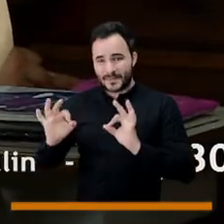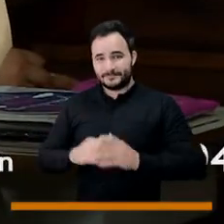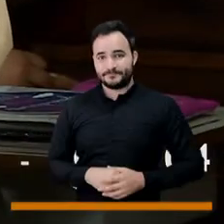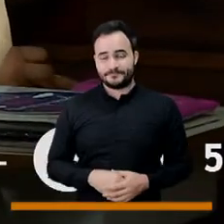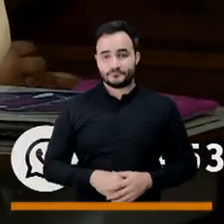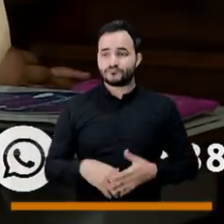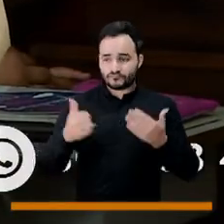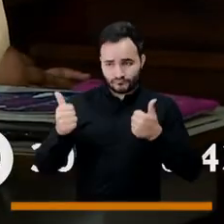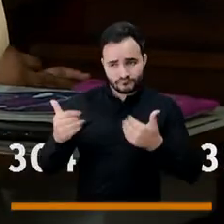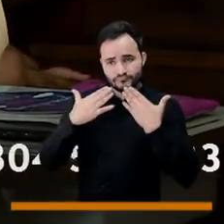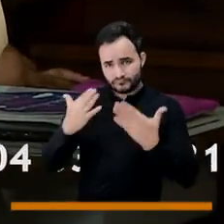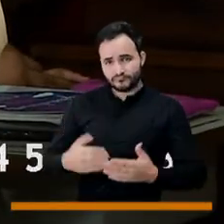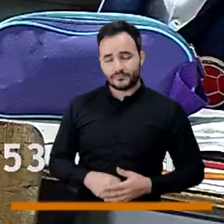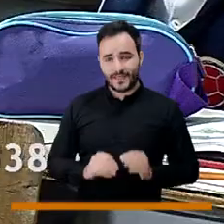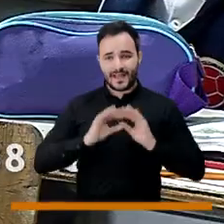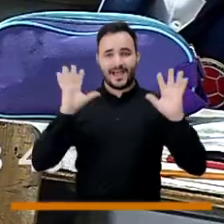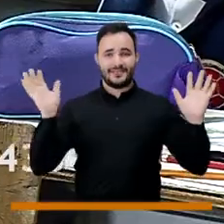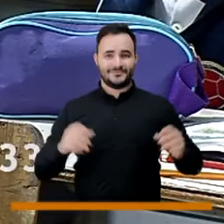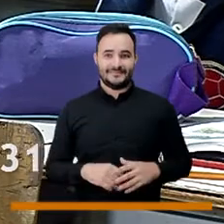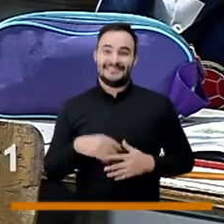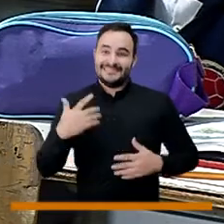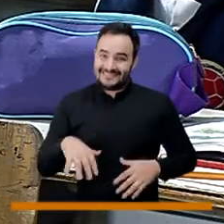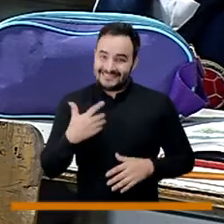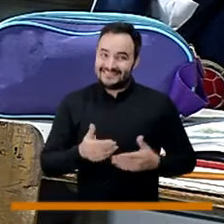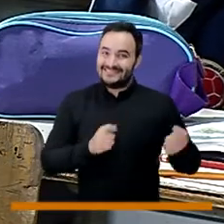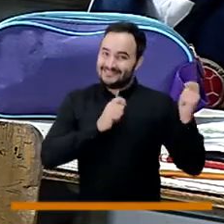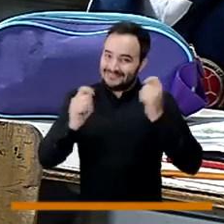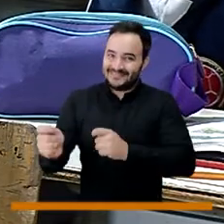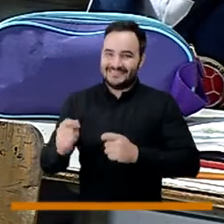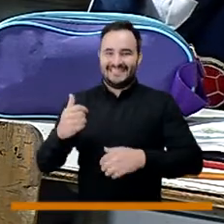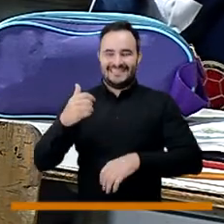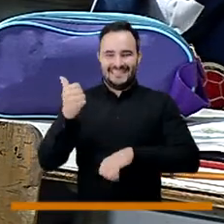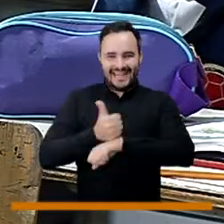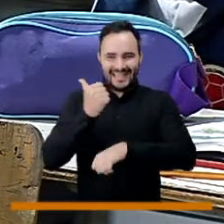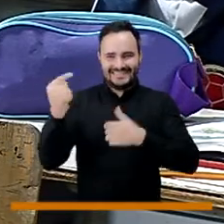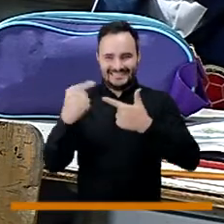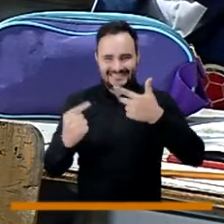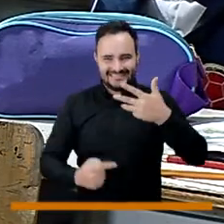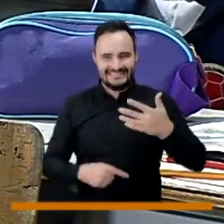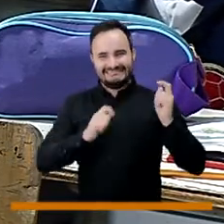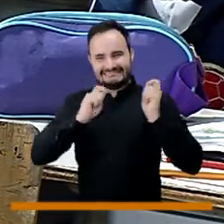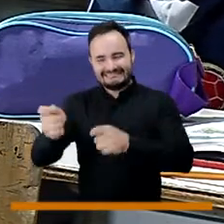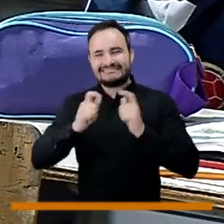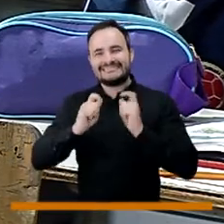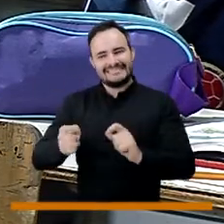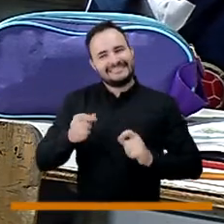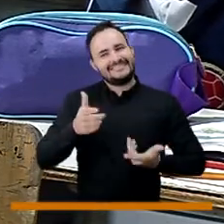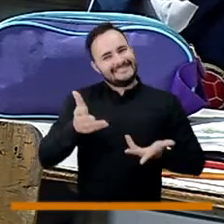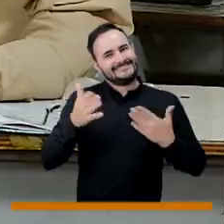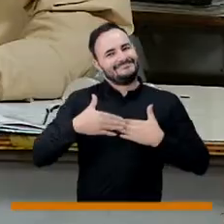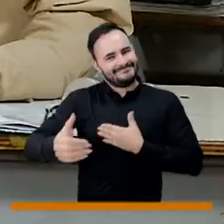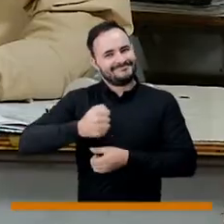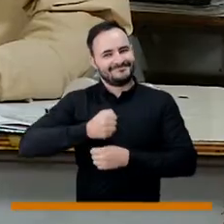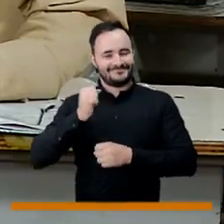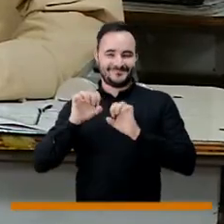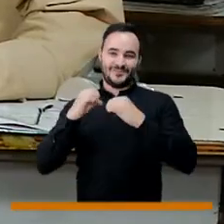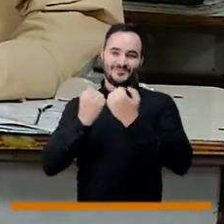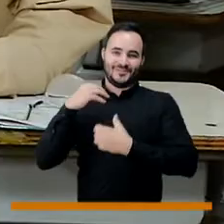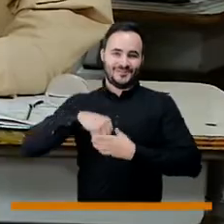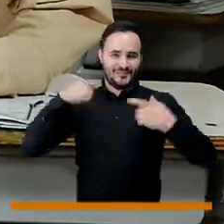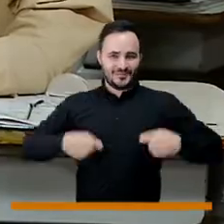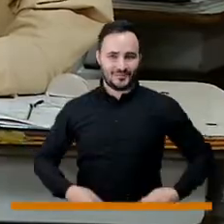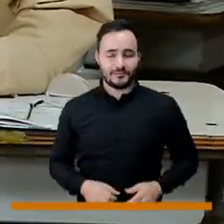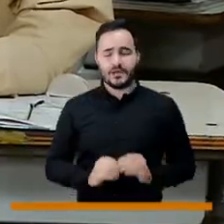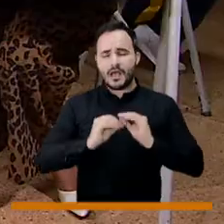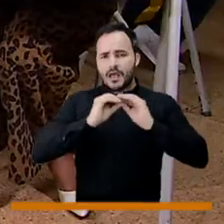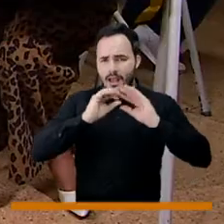aprovecharlo aprovecharla y cuidarla pues concejal se va usted con muchas asignaturas pendientes y con una tarea bien grande para